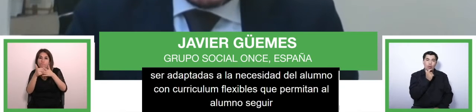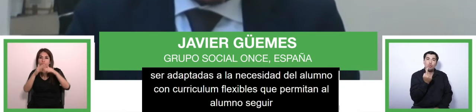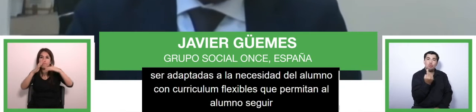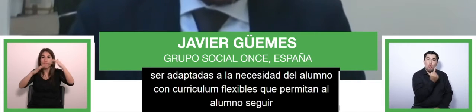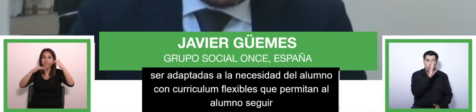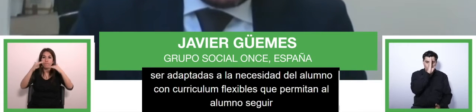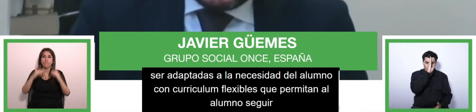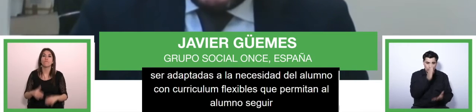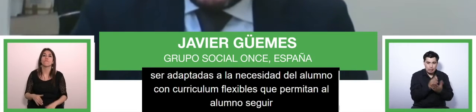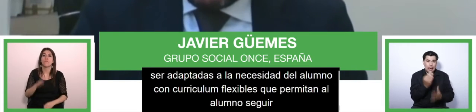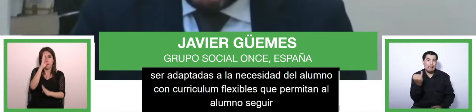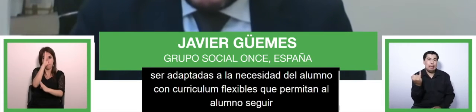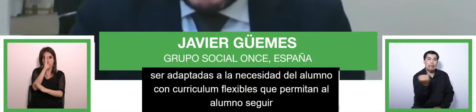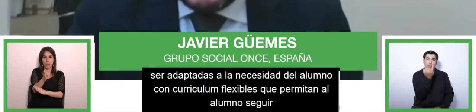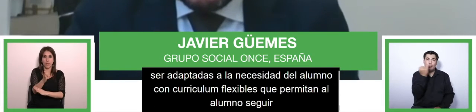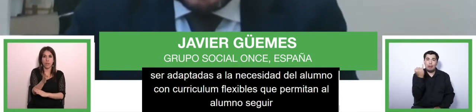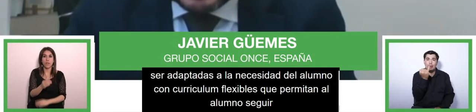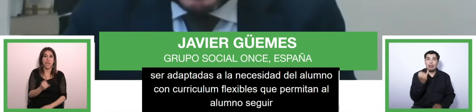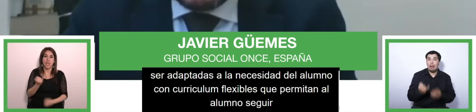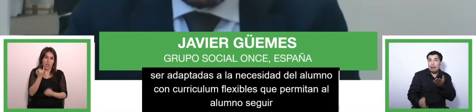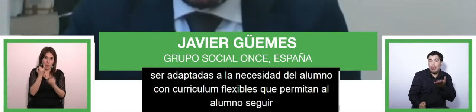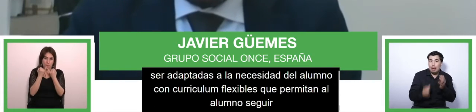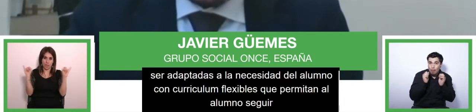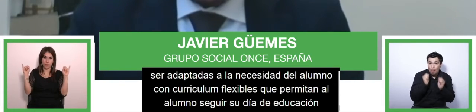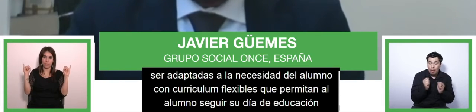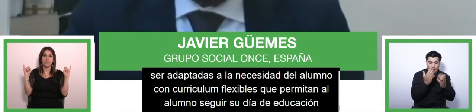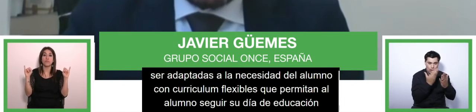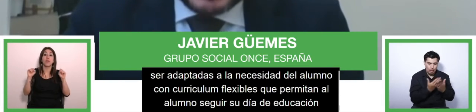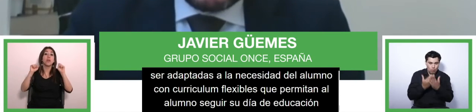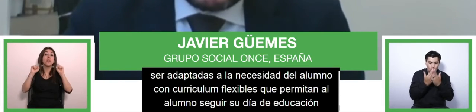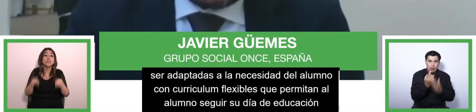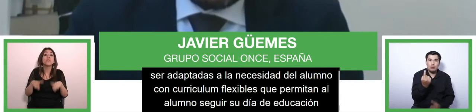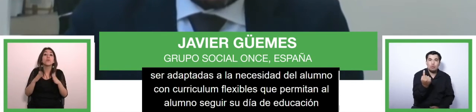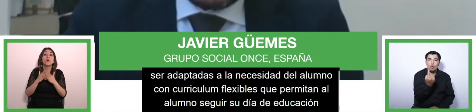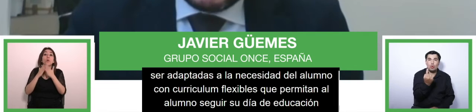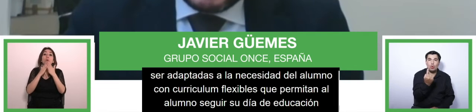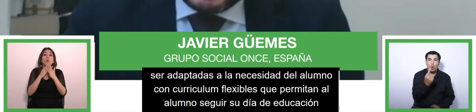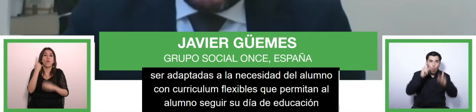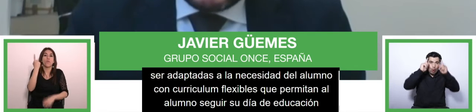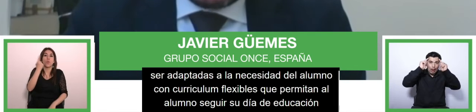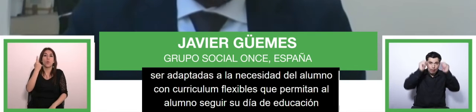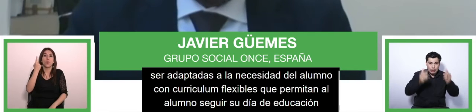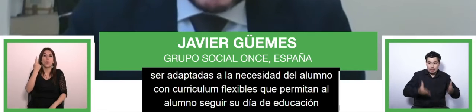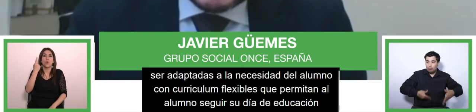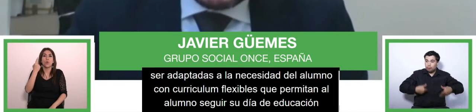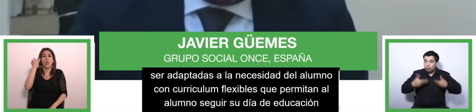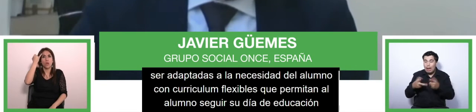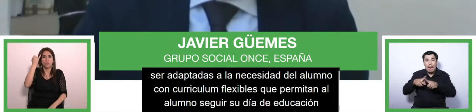educación y dar, de alguna manera, una capacidad al alumno